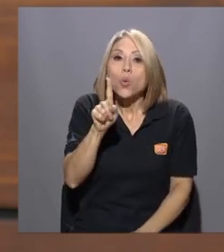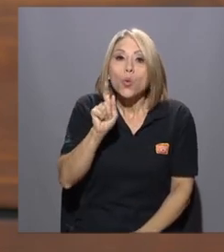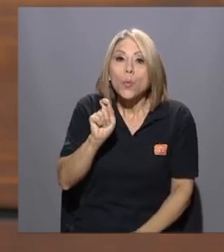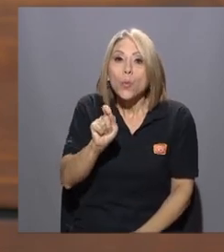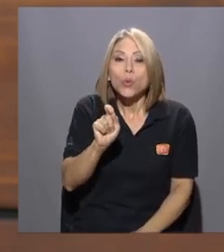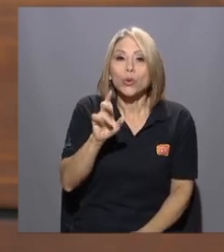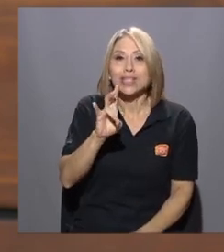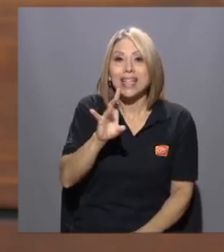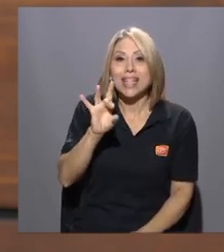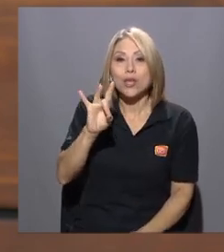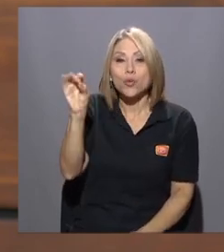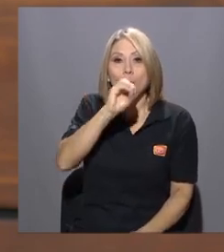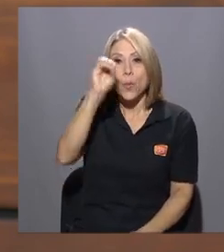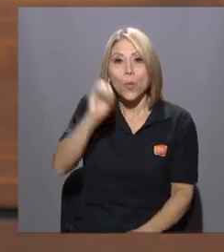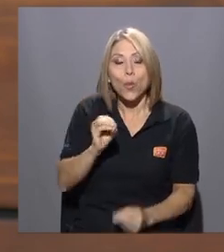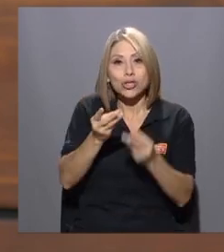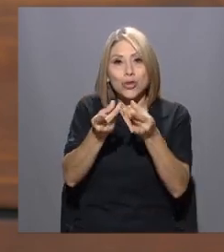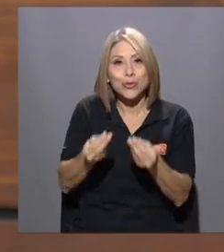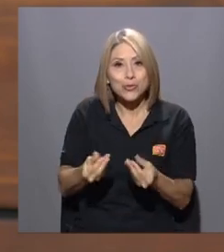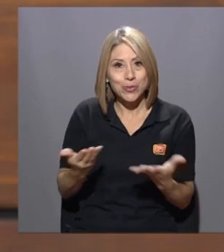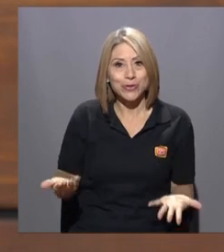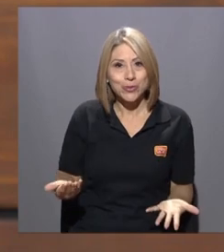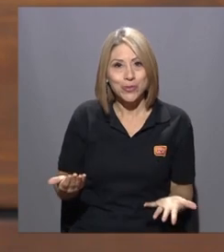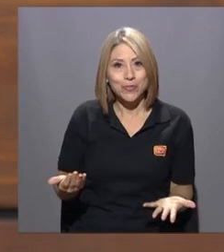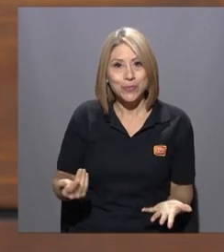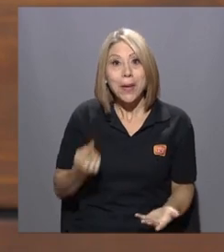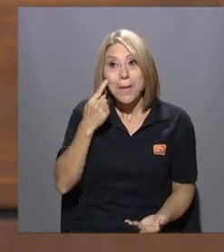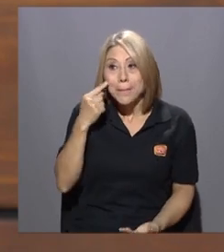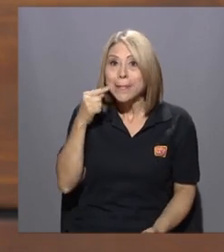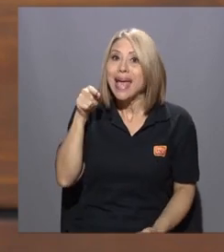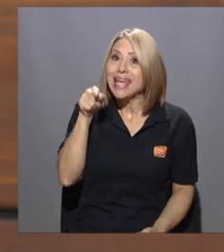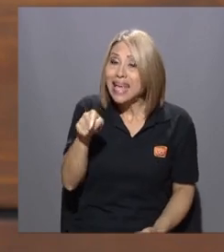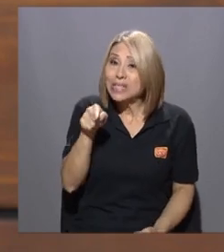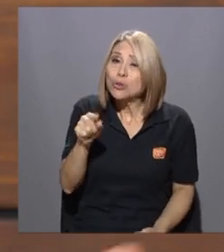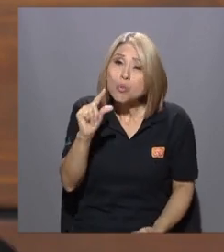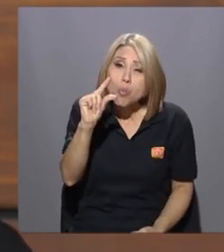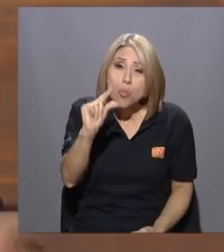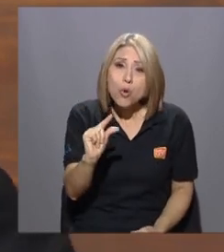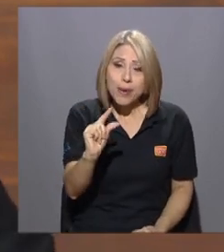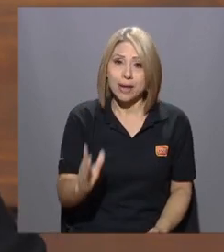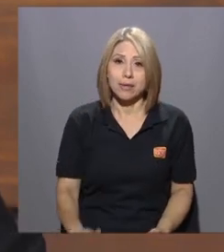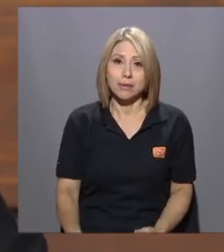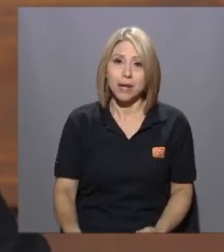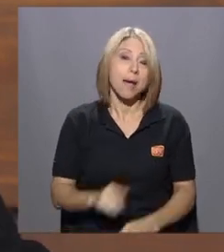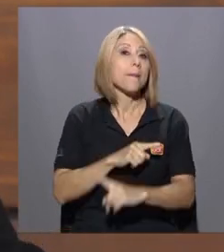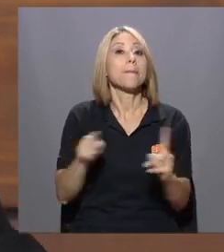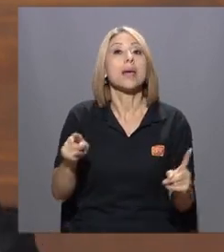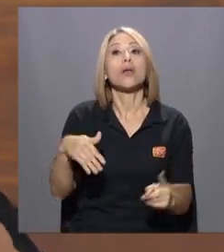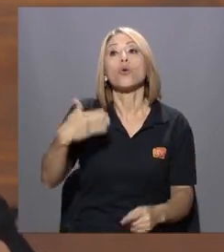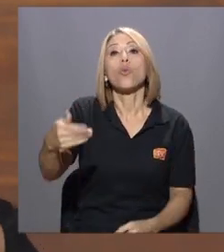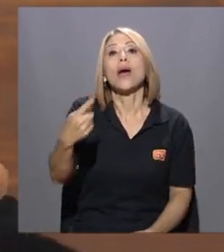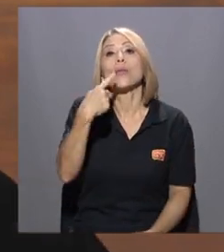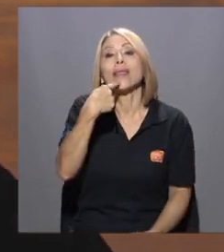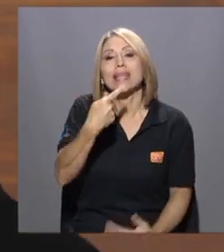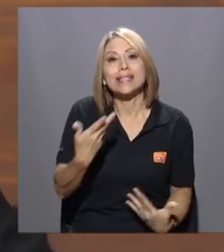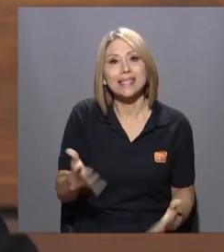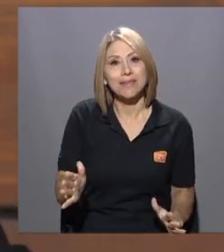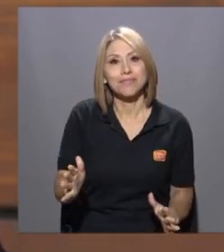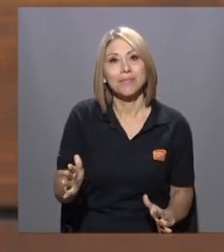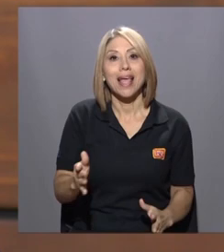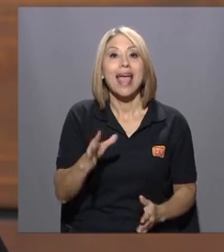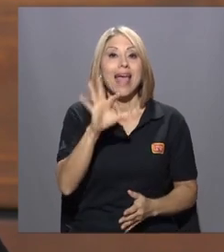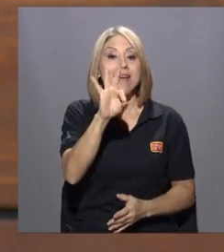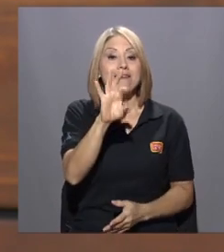del presupuesto. Vea usted que es una cantidad muy, muy, muy pequeña. Pero cuando se nos dice que del